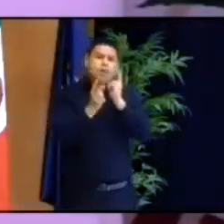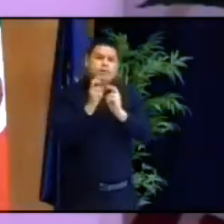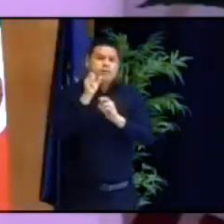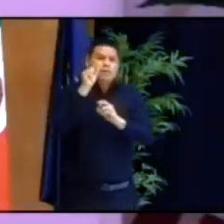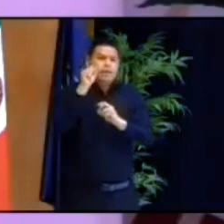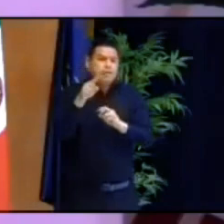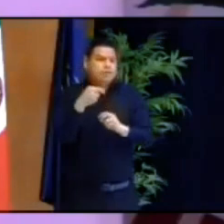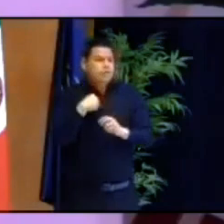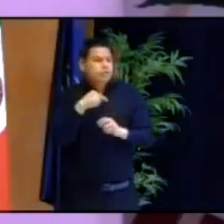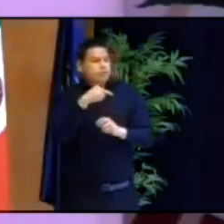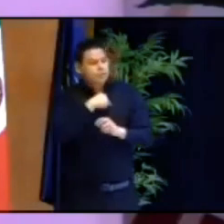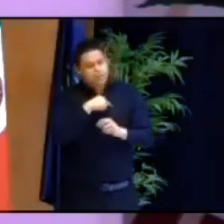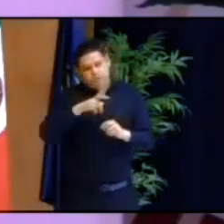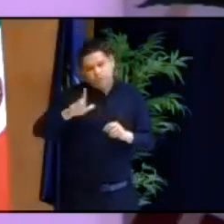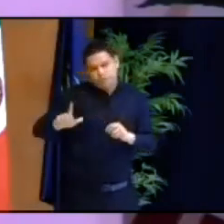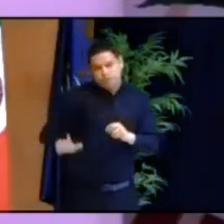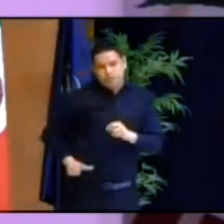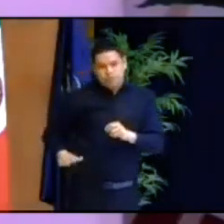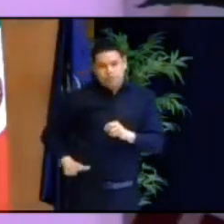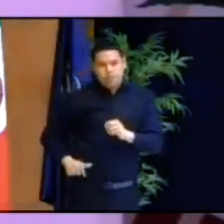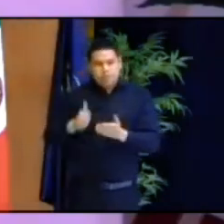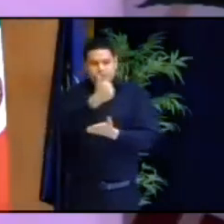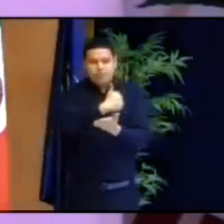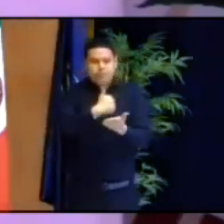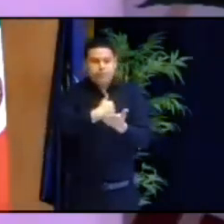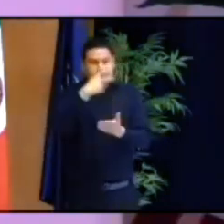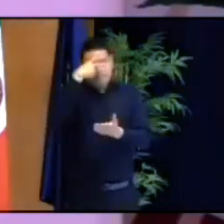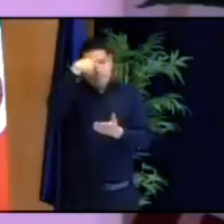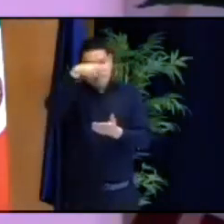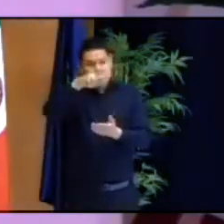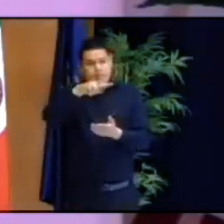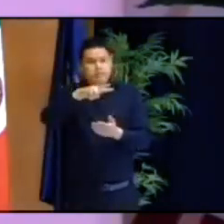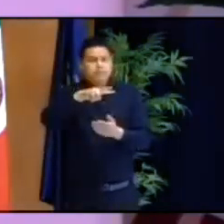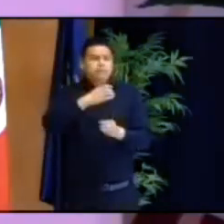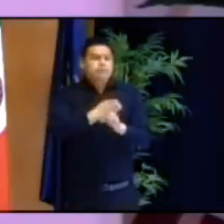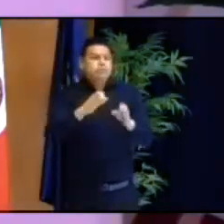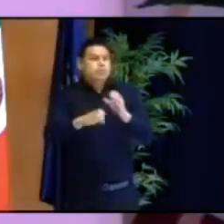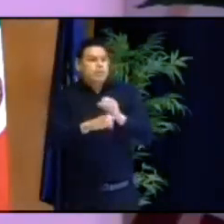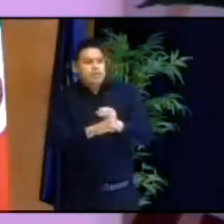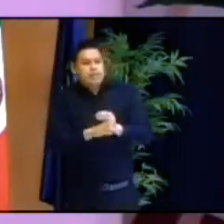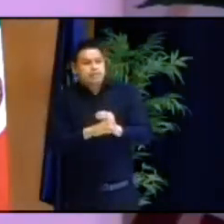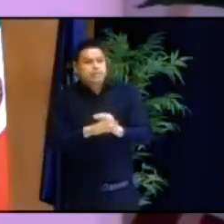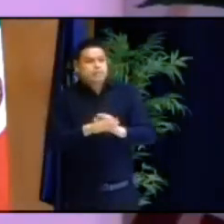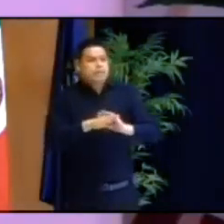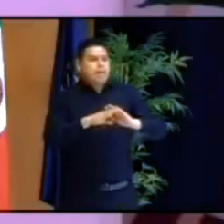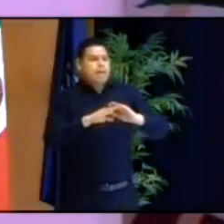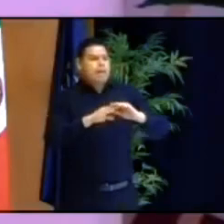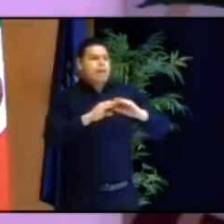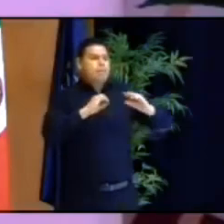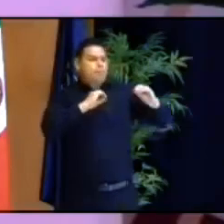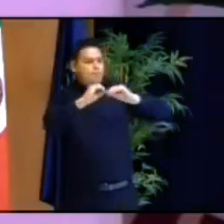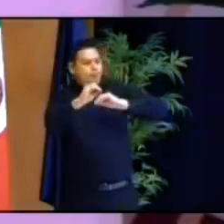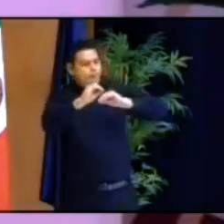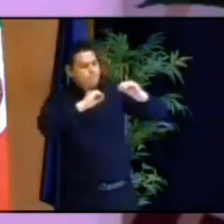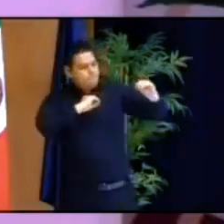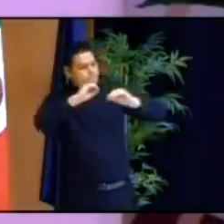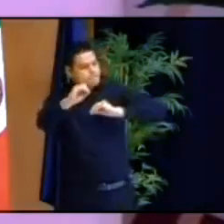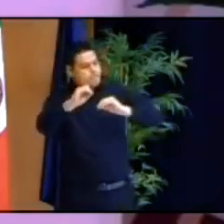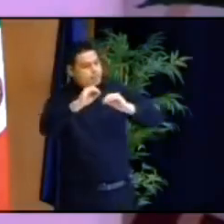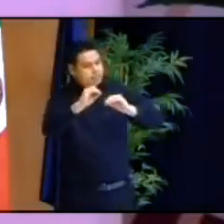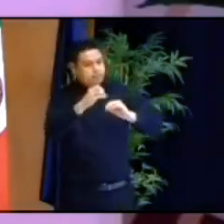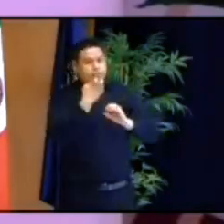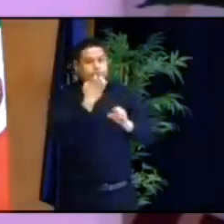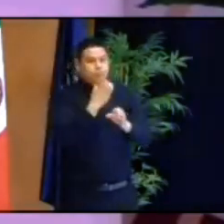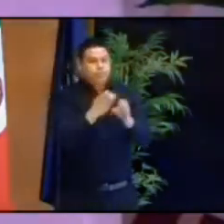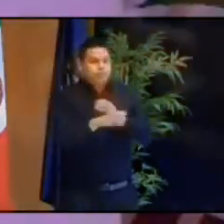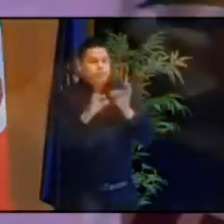que hemos hecho en el gobierno de la ciudad es las acciones en movilidad, que quizá son